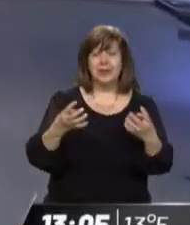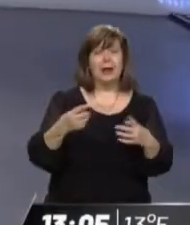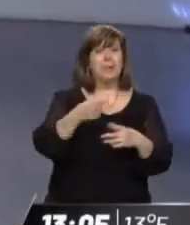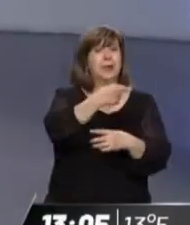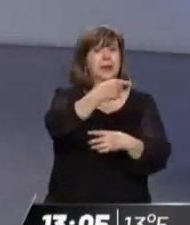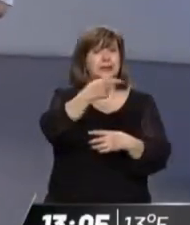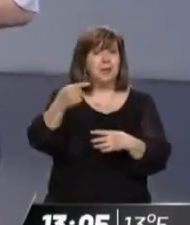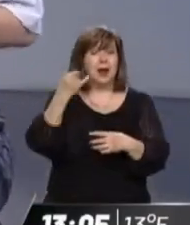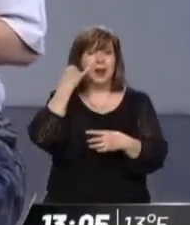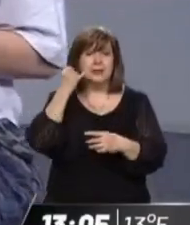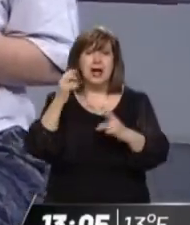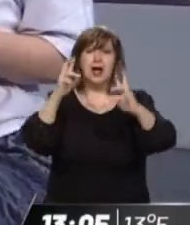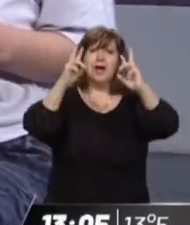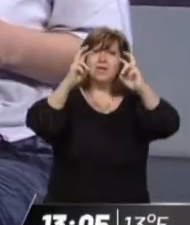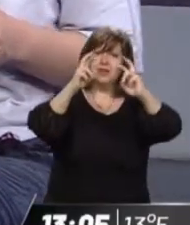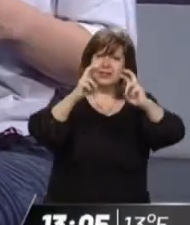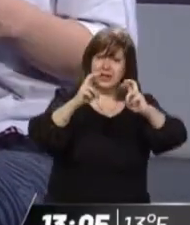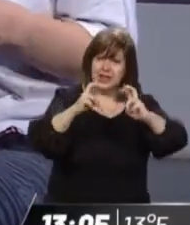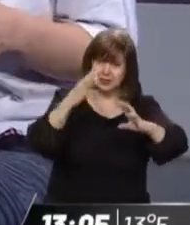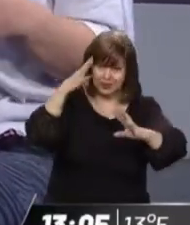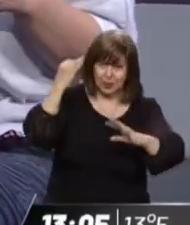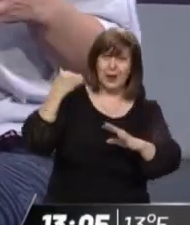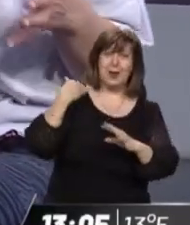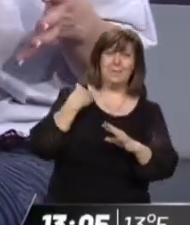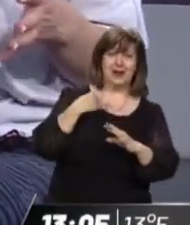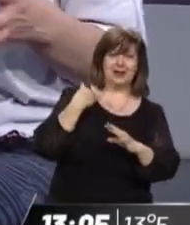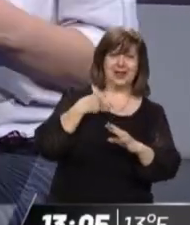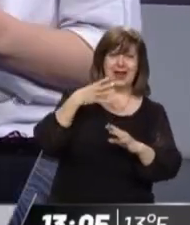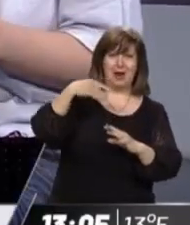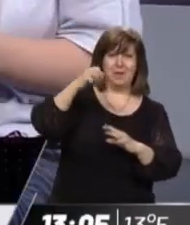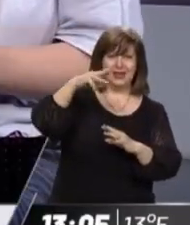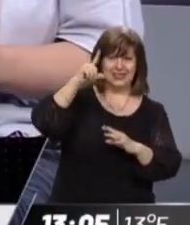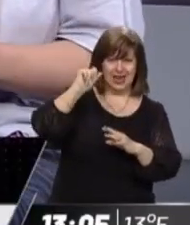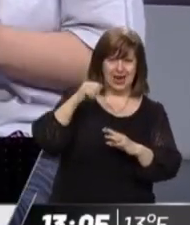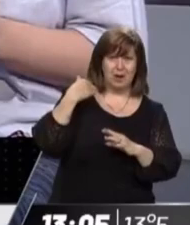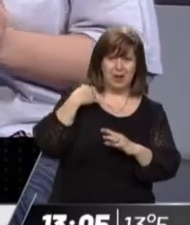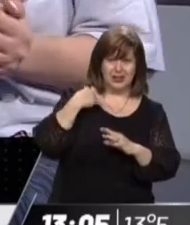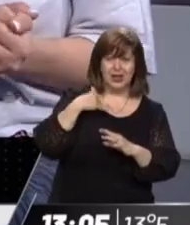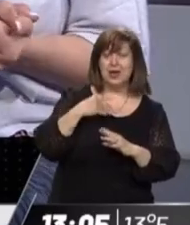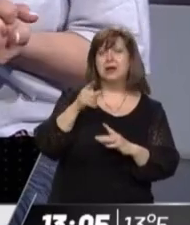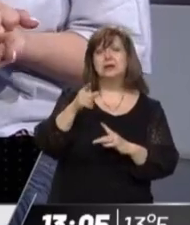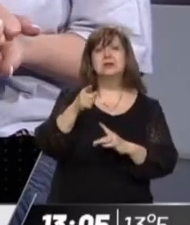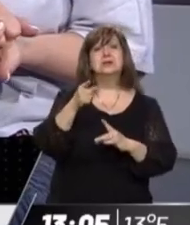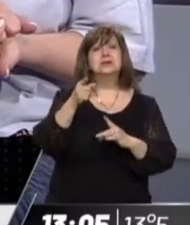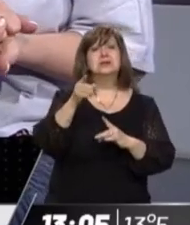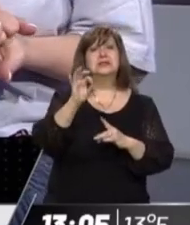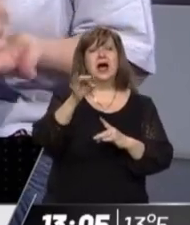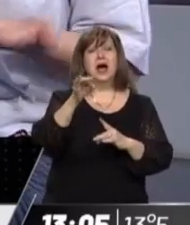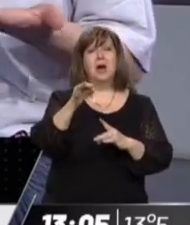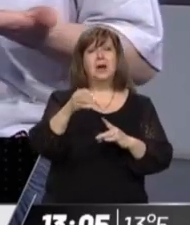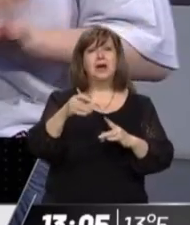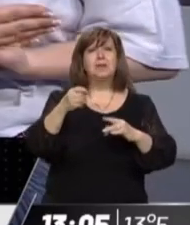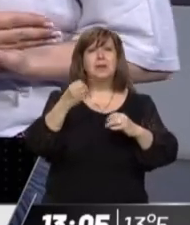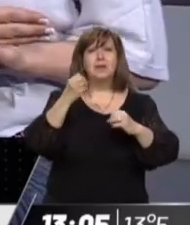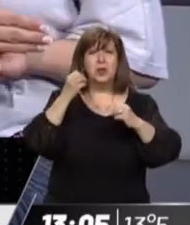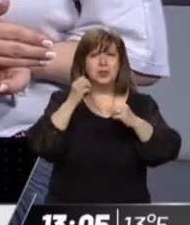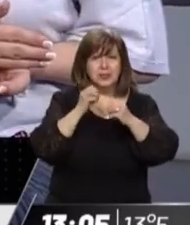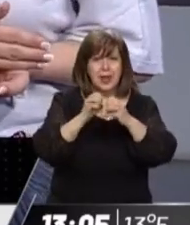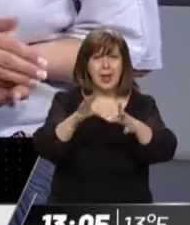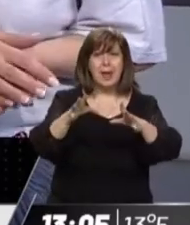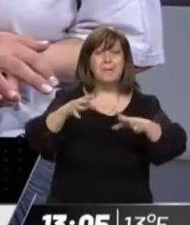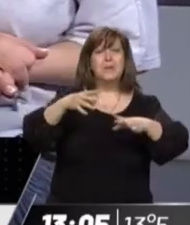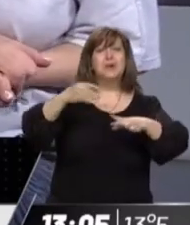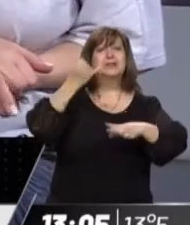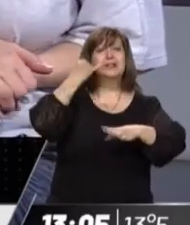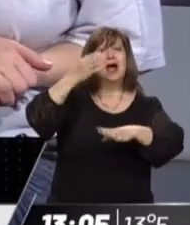semana de investigación de Marcela Navarro y todo el equipo periodístico del 7 detrás justamente de desentrañar el problema de las adicciones. Arrancaron con un